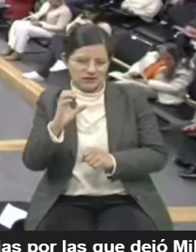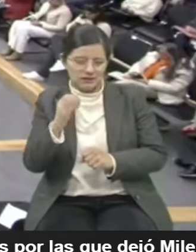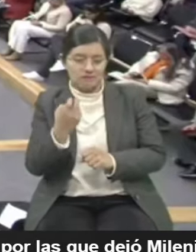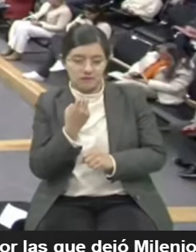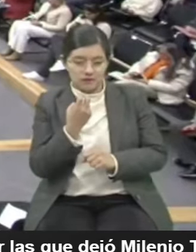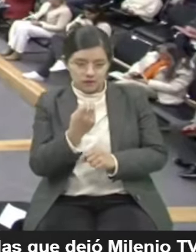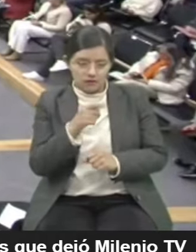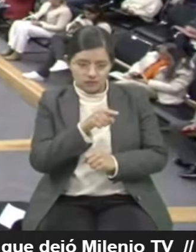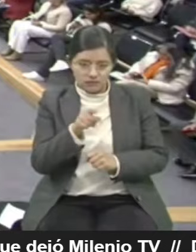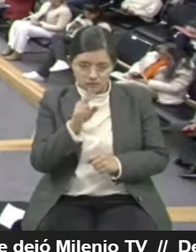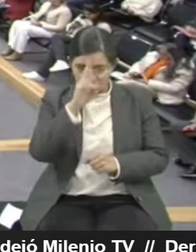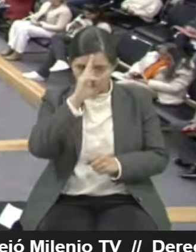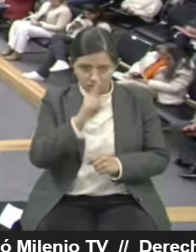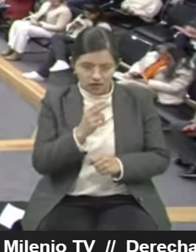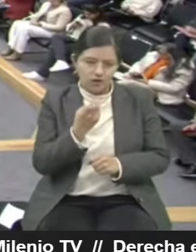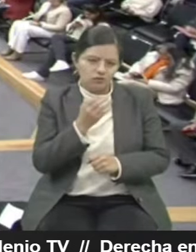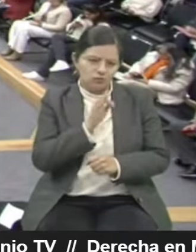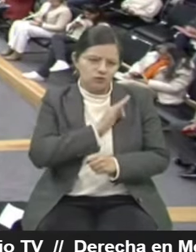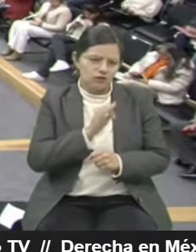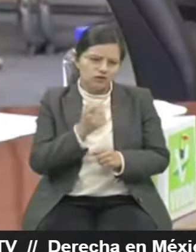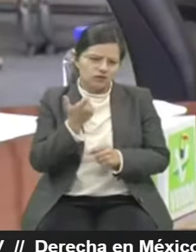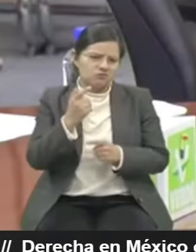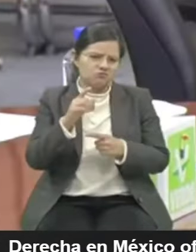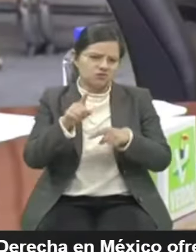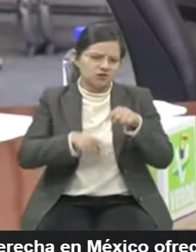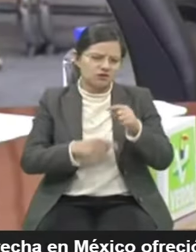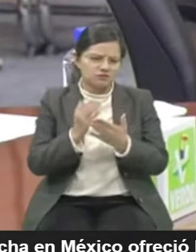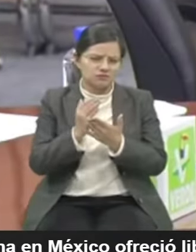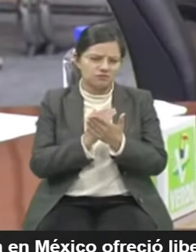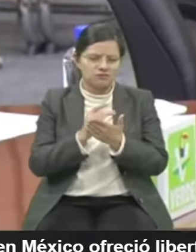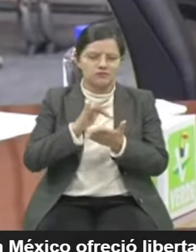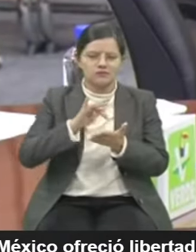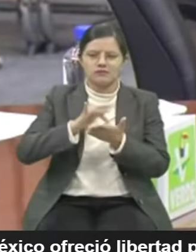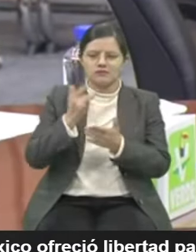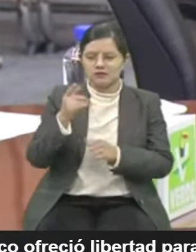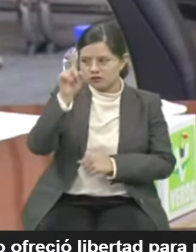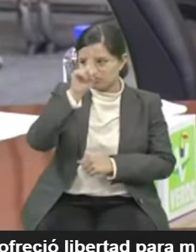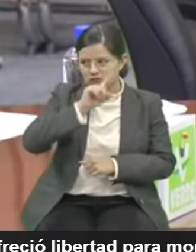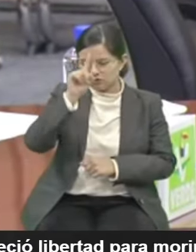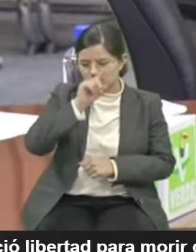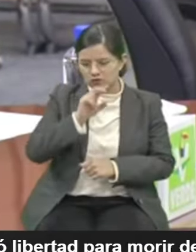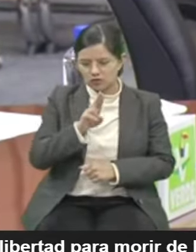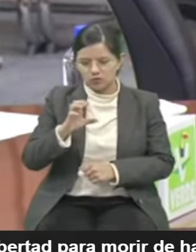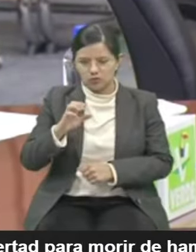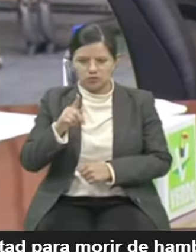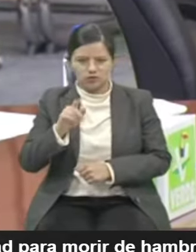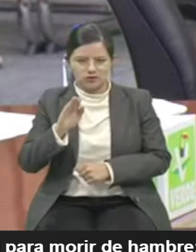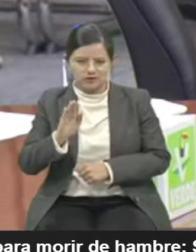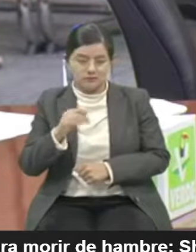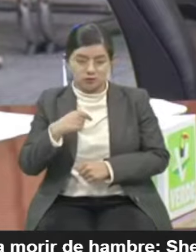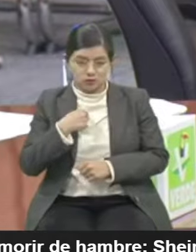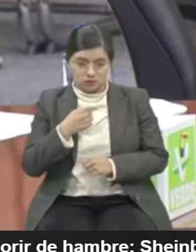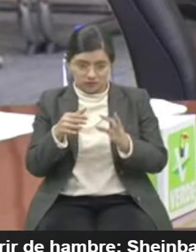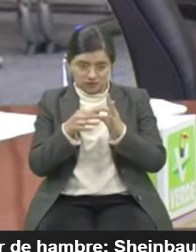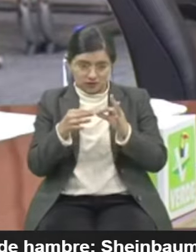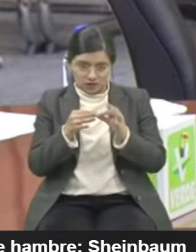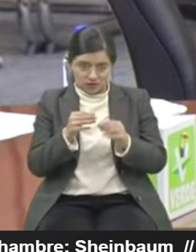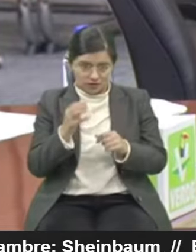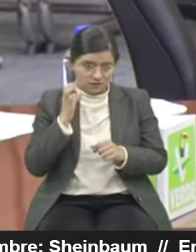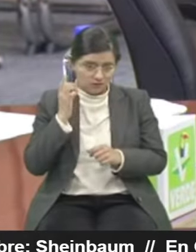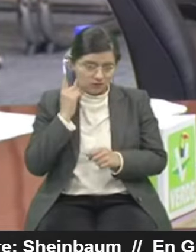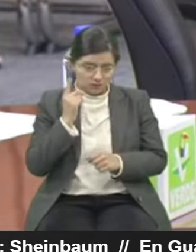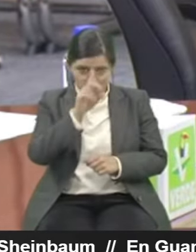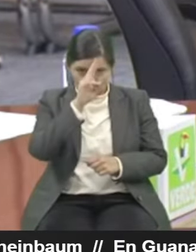gracias gracias adelante gracias consejero yo no hablé de prohibir le dije lo que no queremos en la cámara de